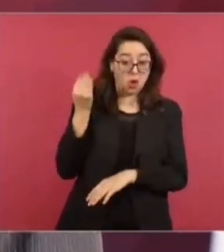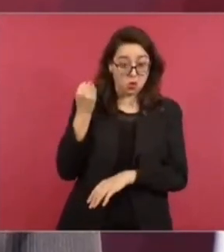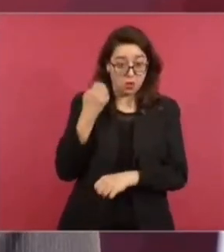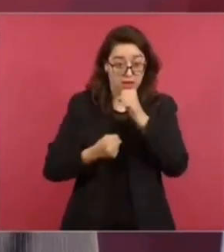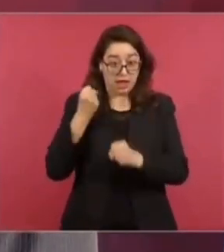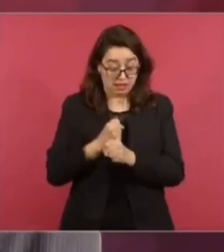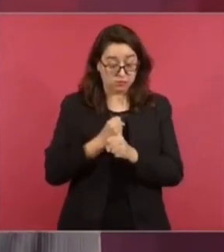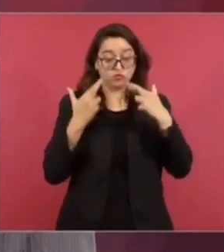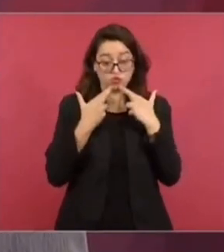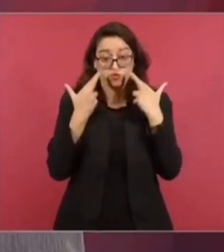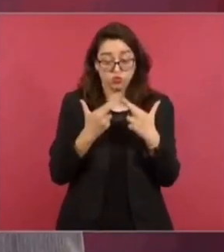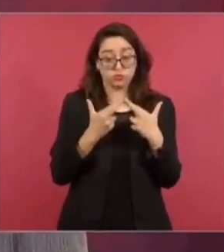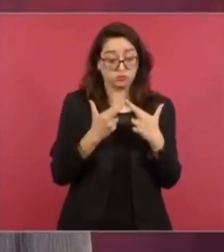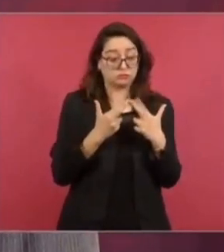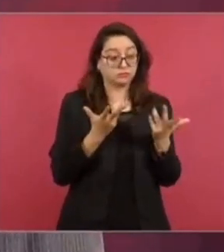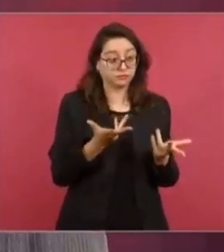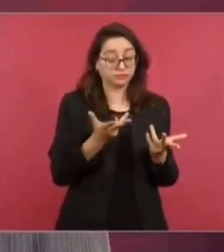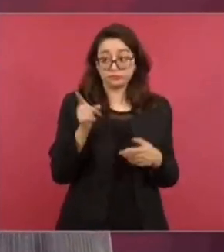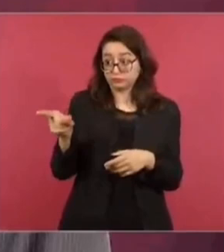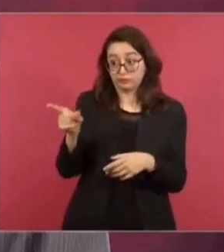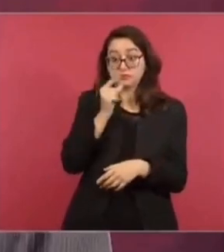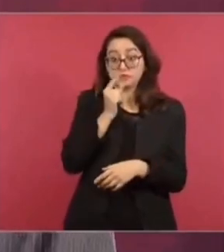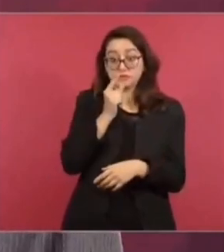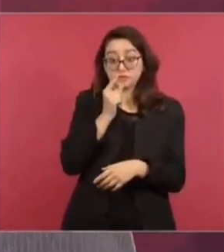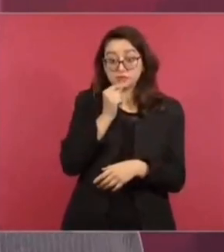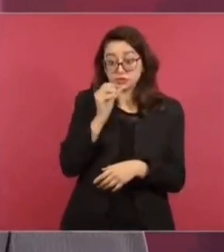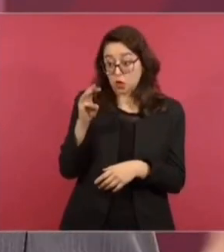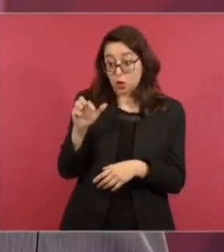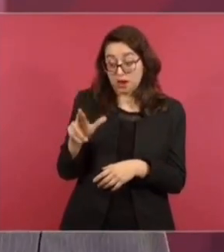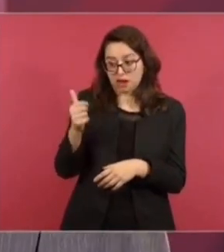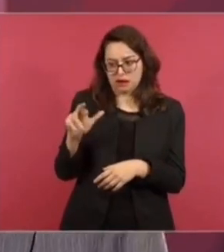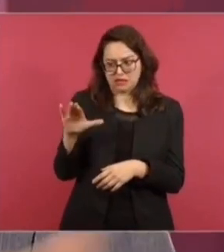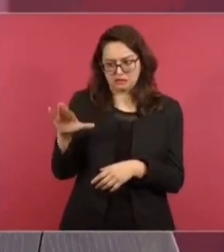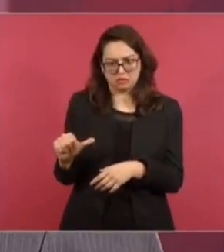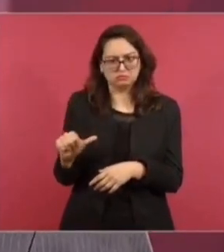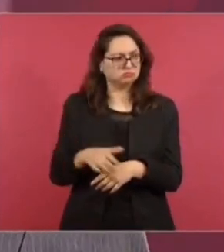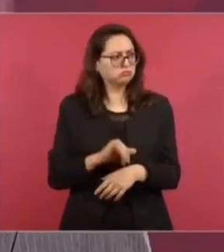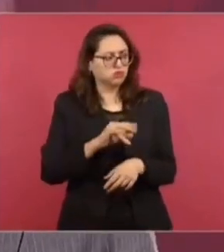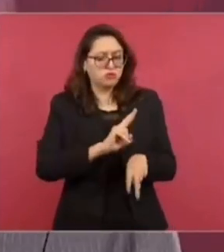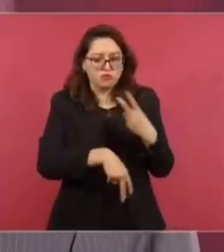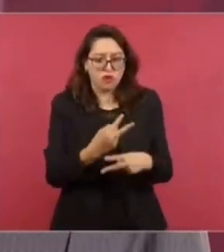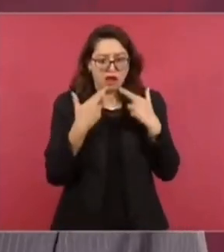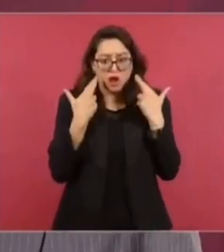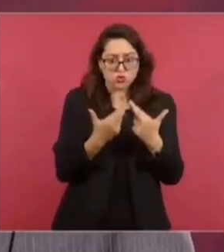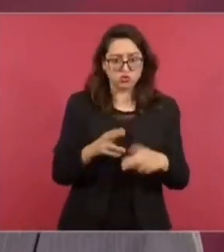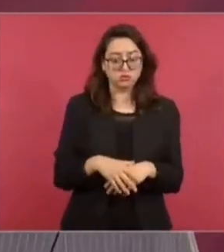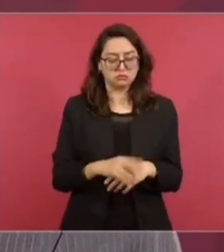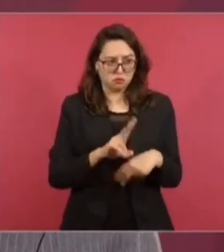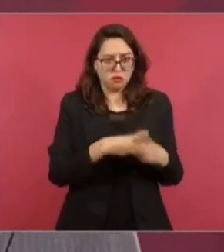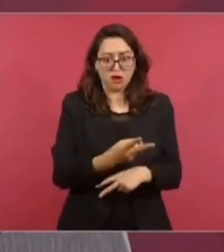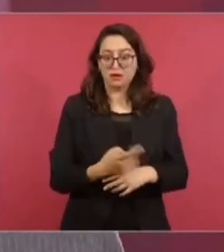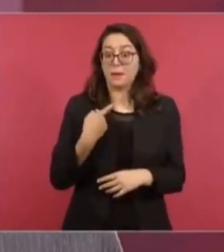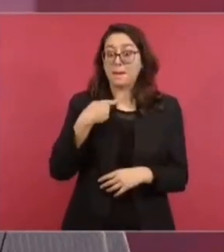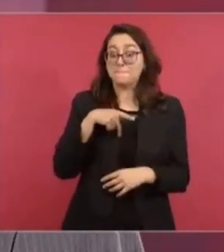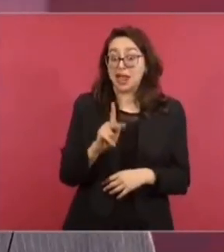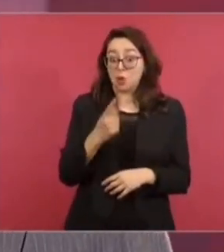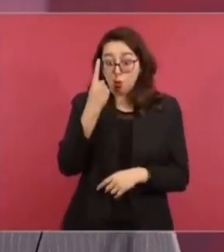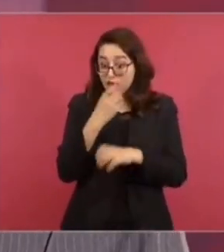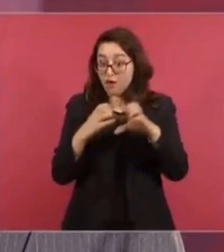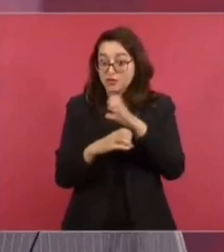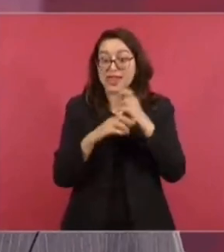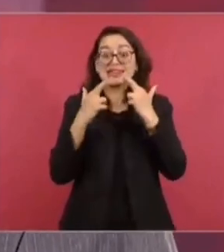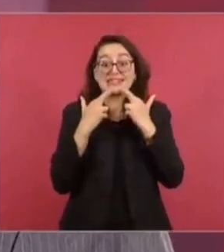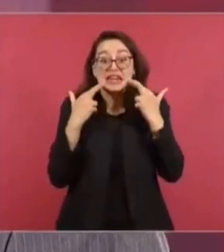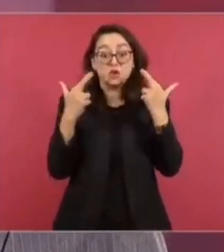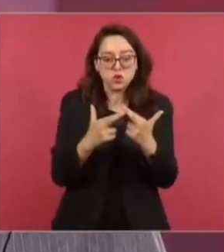en esas reuniones o había participado Harfuch, él dijo que sí, porque es cierto. Pero eso es distinto a